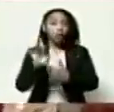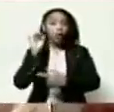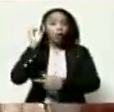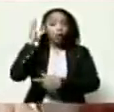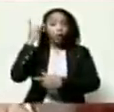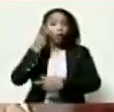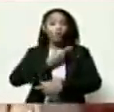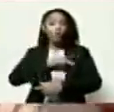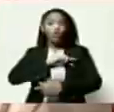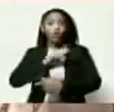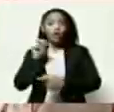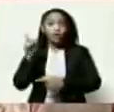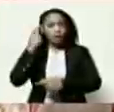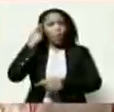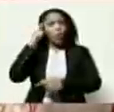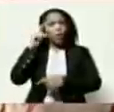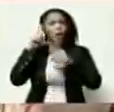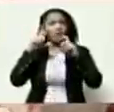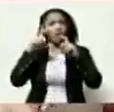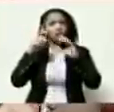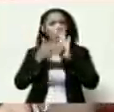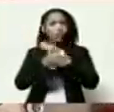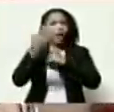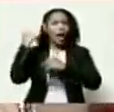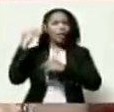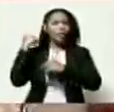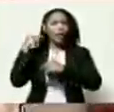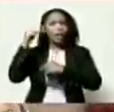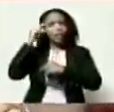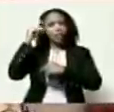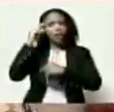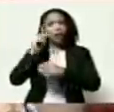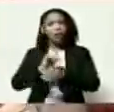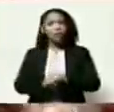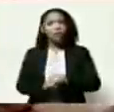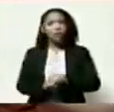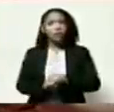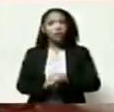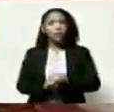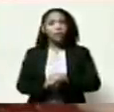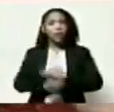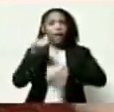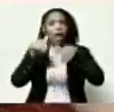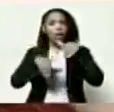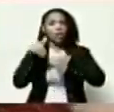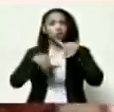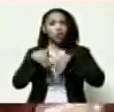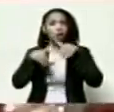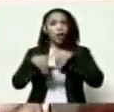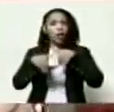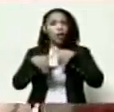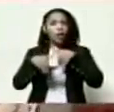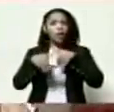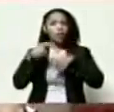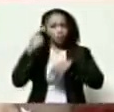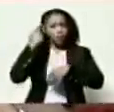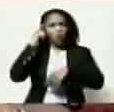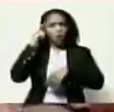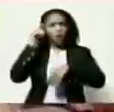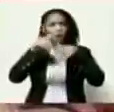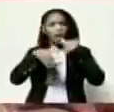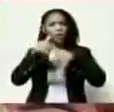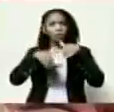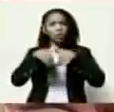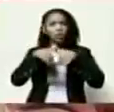¿Ustedes no recuerdan aquella, una foto? Creo que eso fue el día del, de las elecciones del, del, sí, claro, de la elección